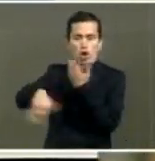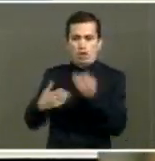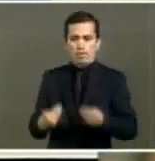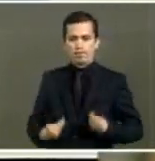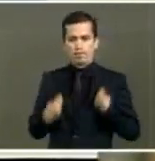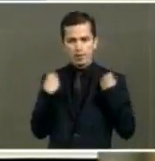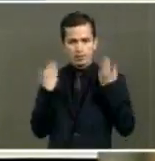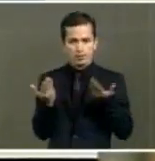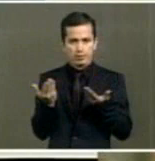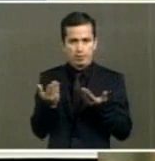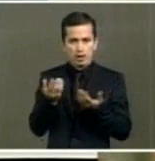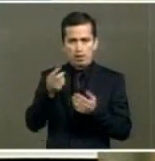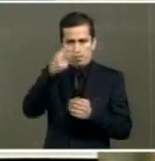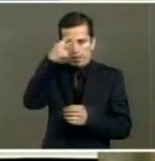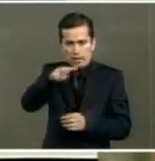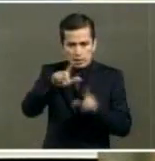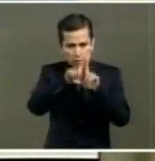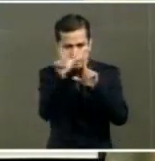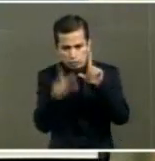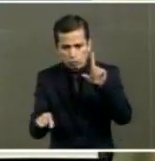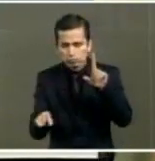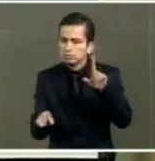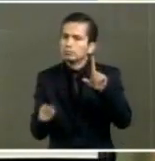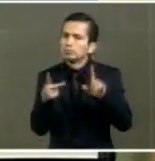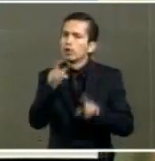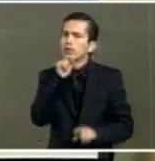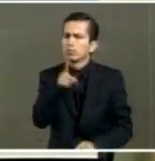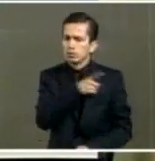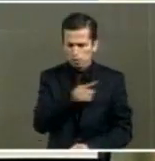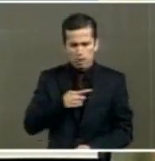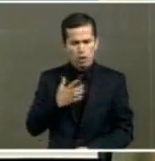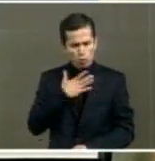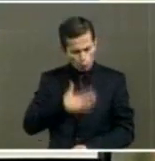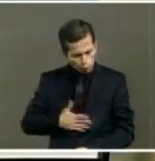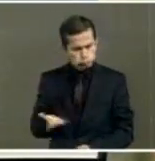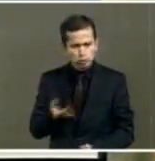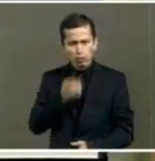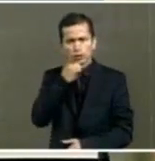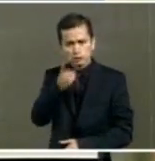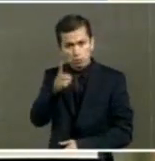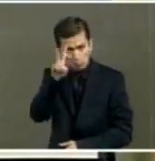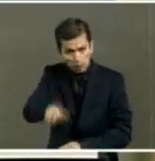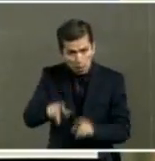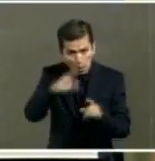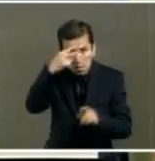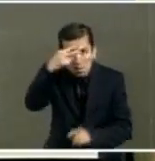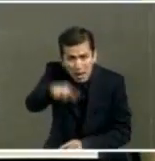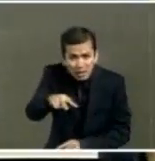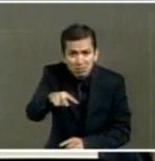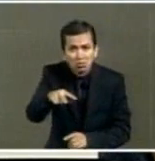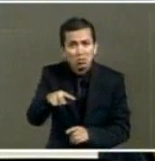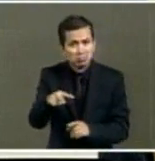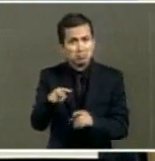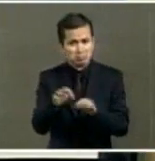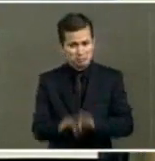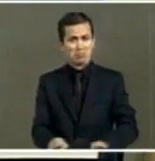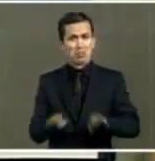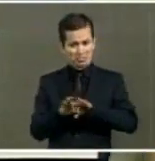justo también decir, si se mira con objetividad, que México ha registrado importantes avances estos